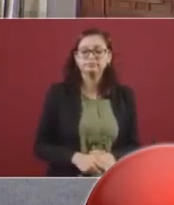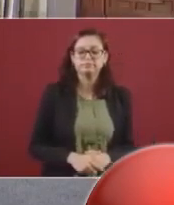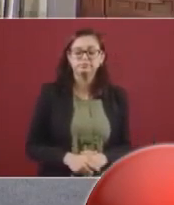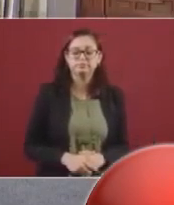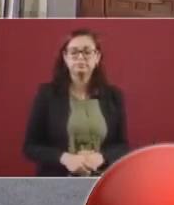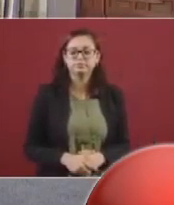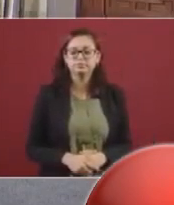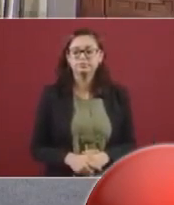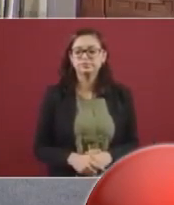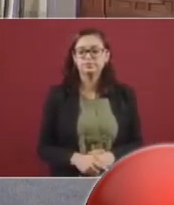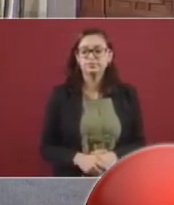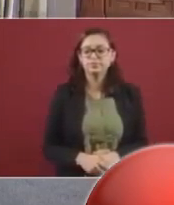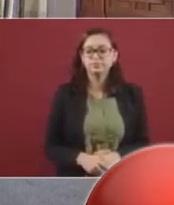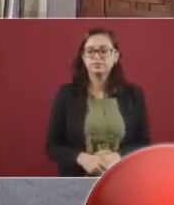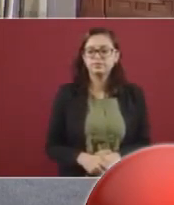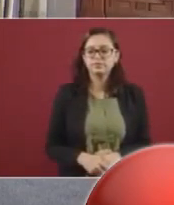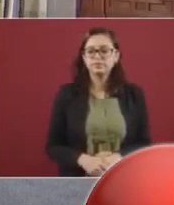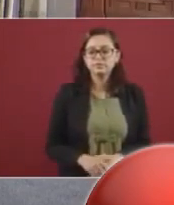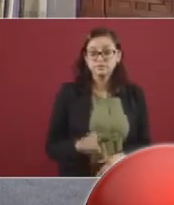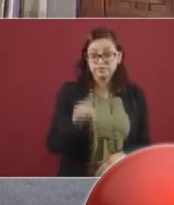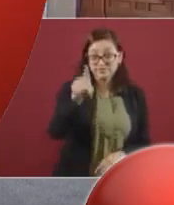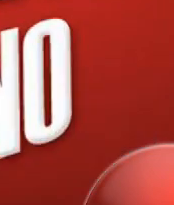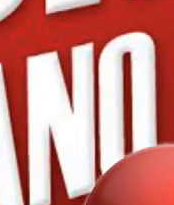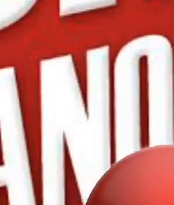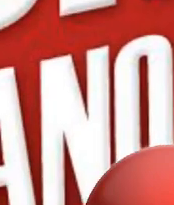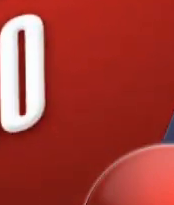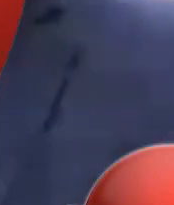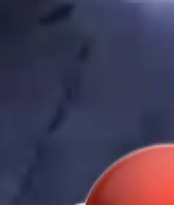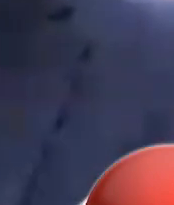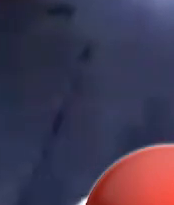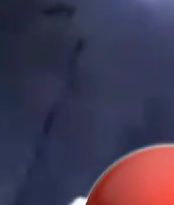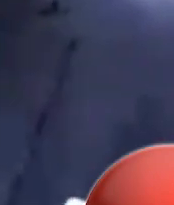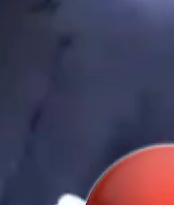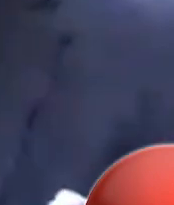Ya en nuestras juntas editoriales, Rafa, habíamos